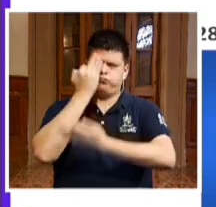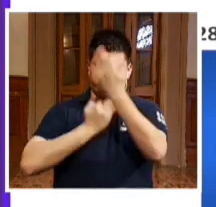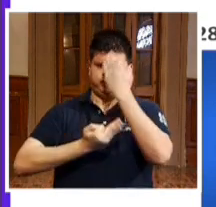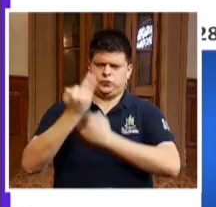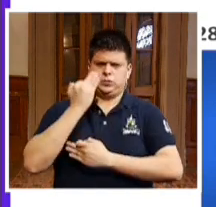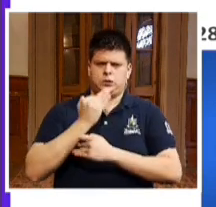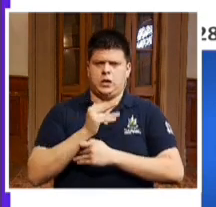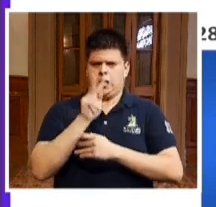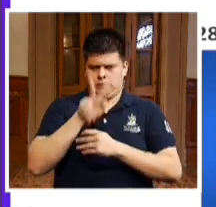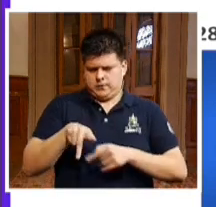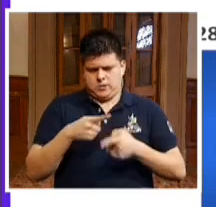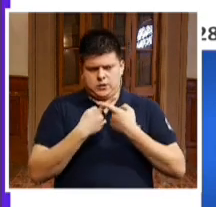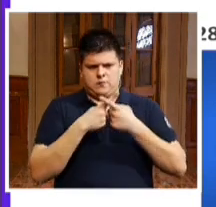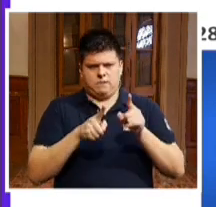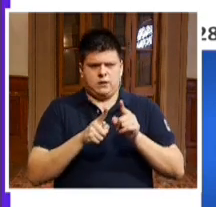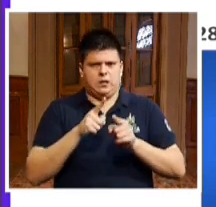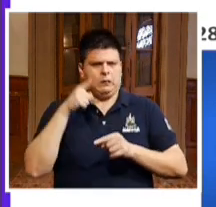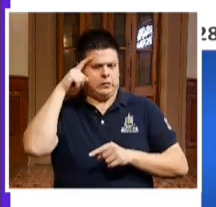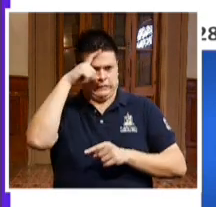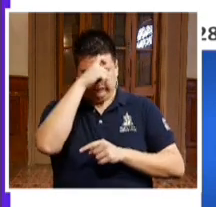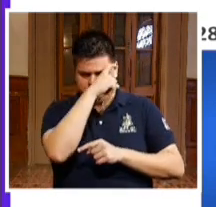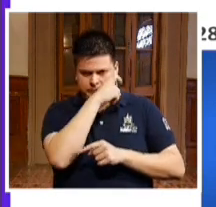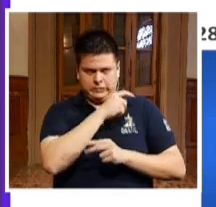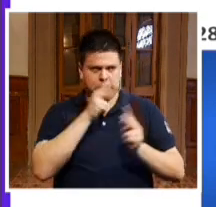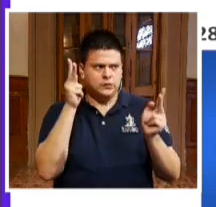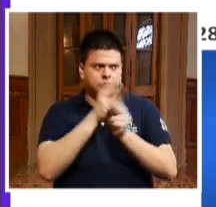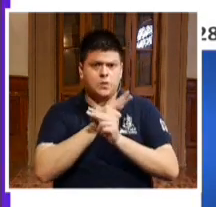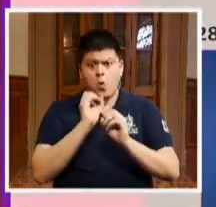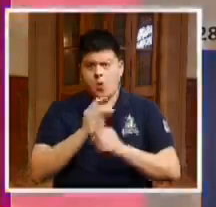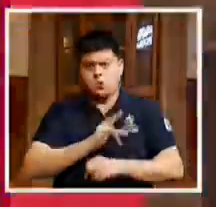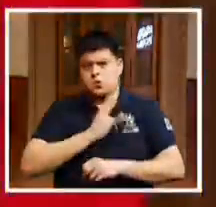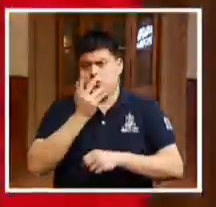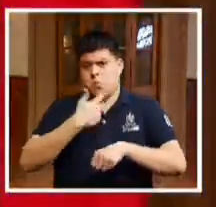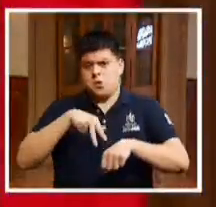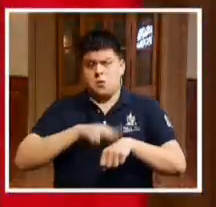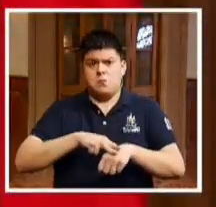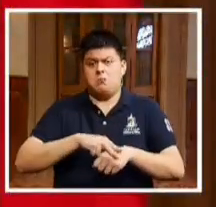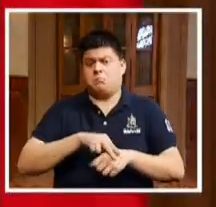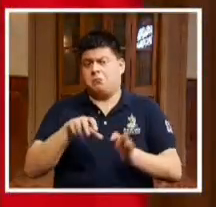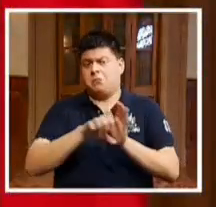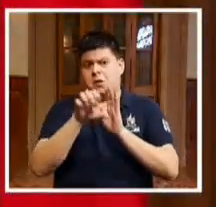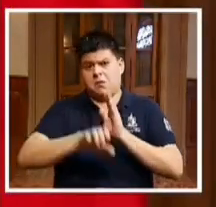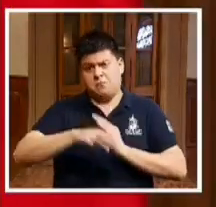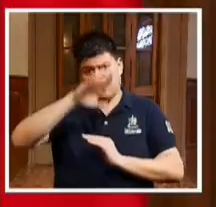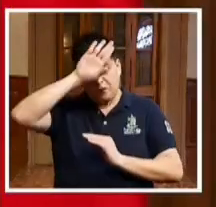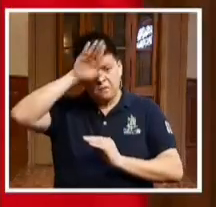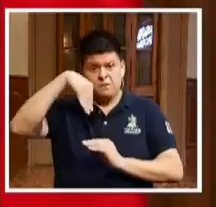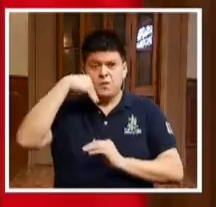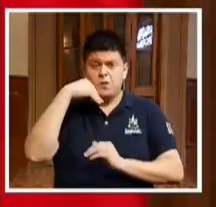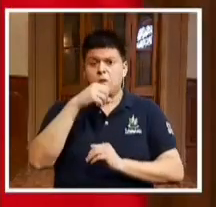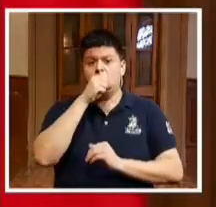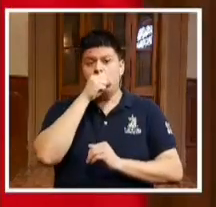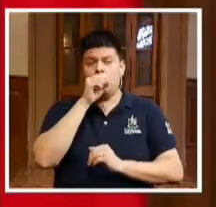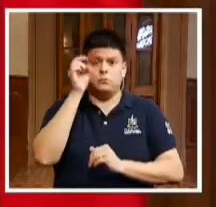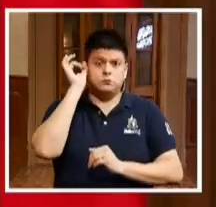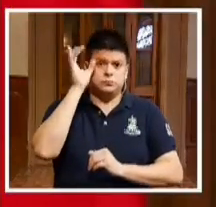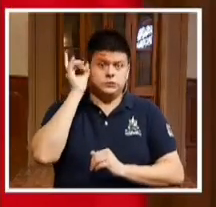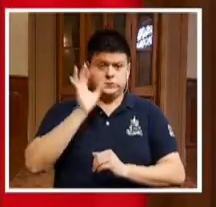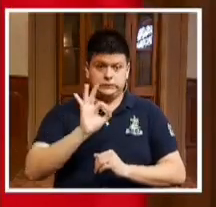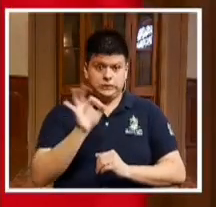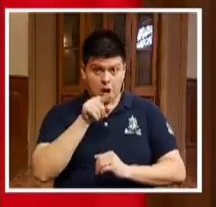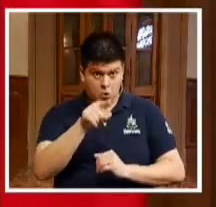tener dificultad respiratoria a tener otros síntomas generales como fiebre, tos, dolor de cabeza. Si tienes